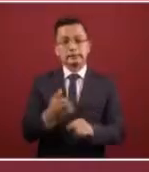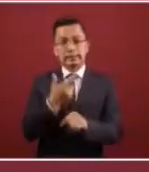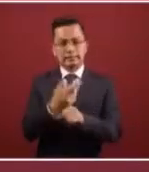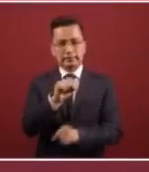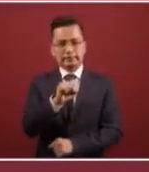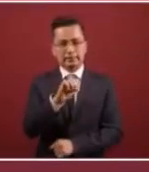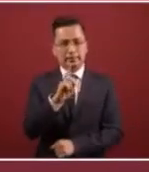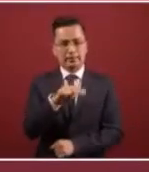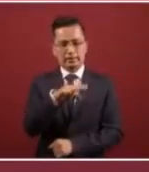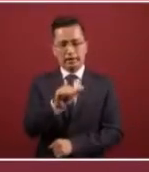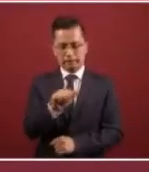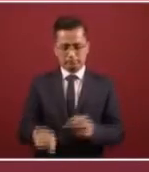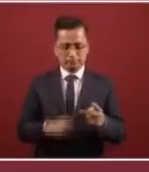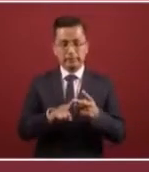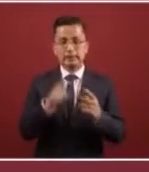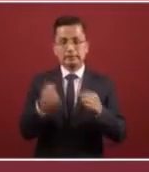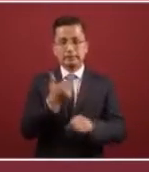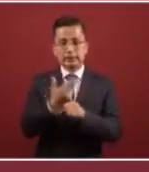Secretaría de Marina.